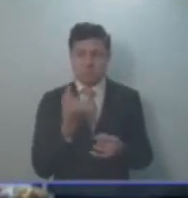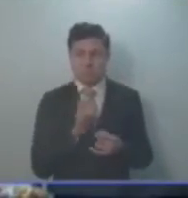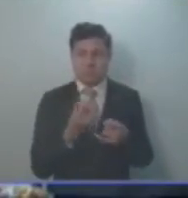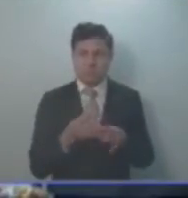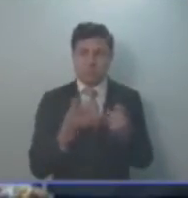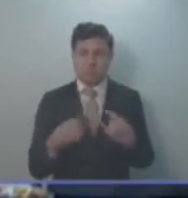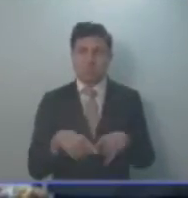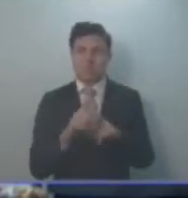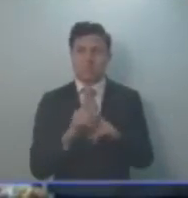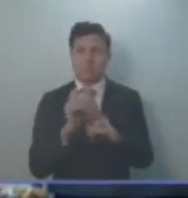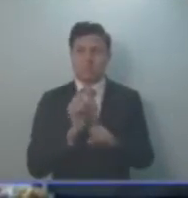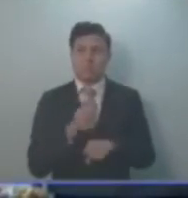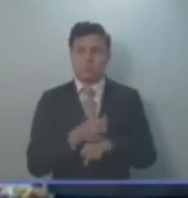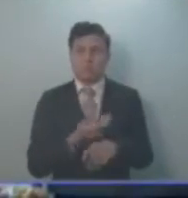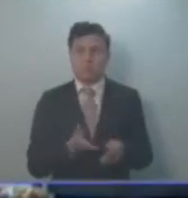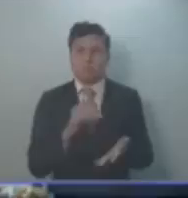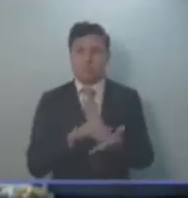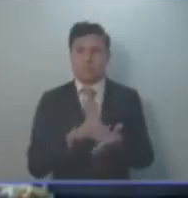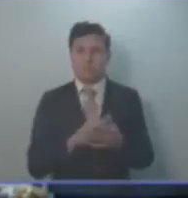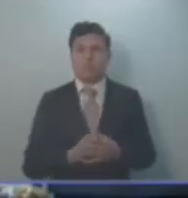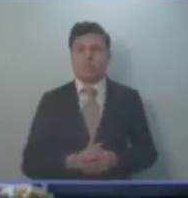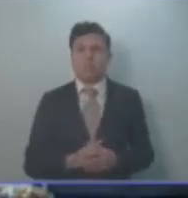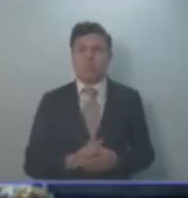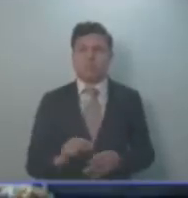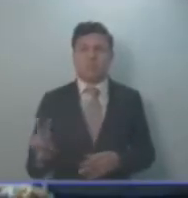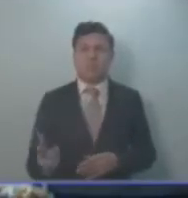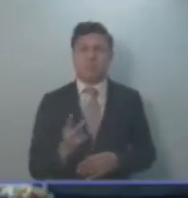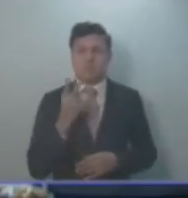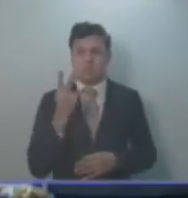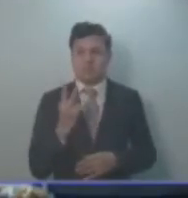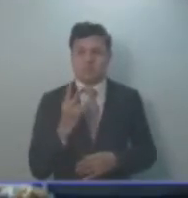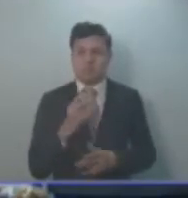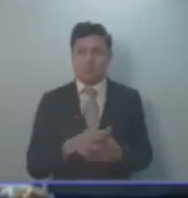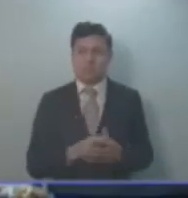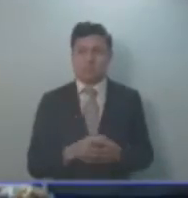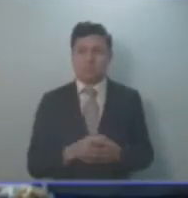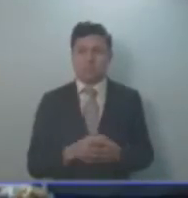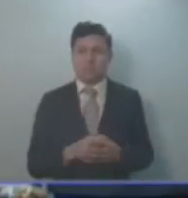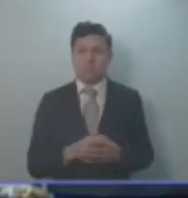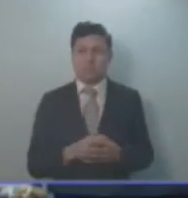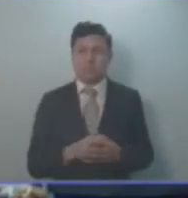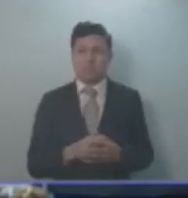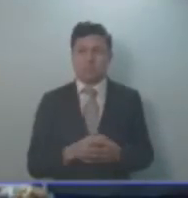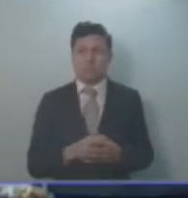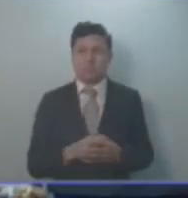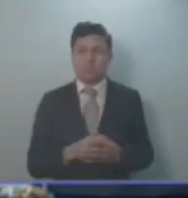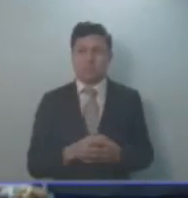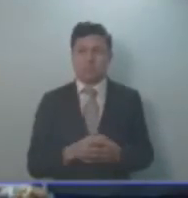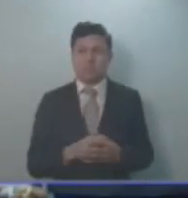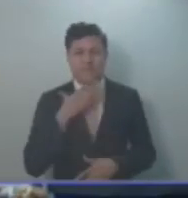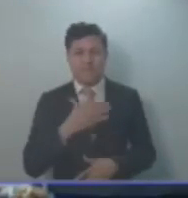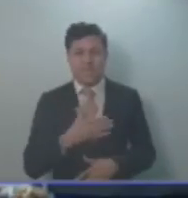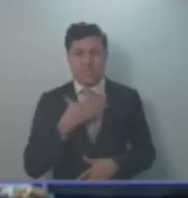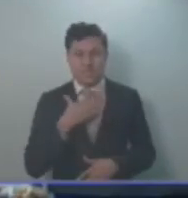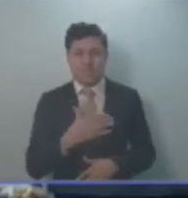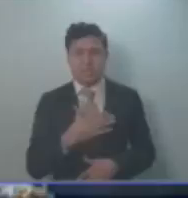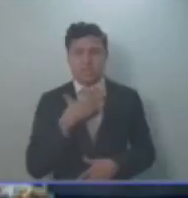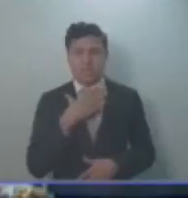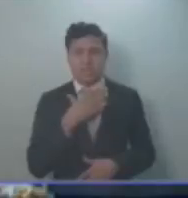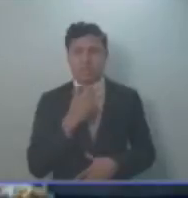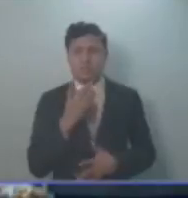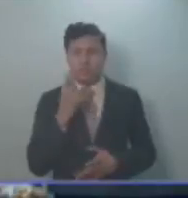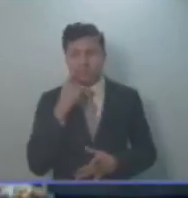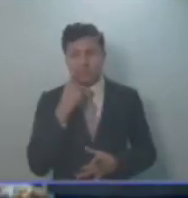y restablecimiento. 2. Que enfermedades crónicas incapacitantes que requieran